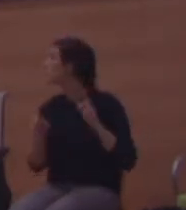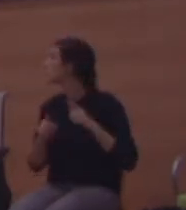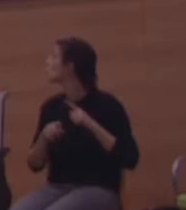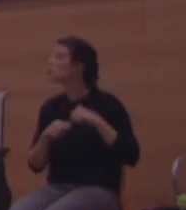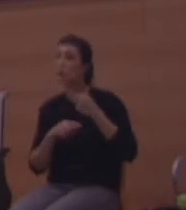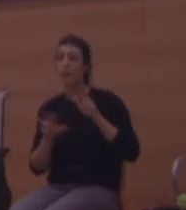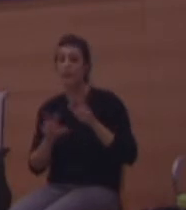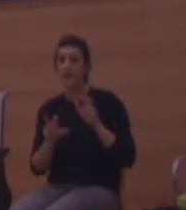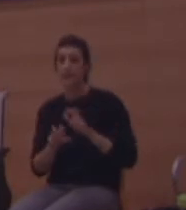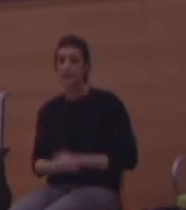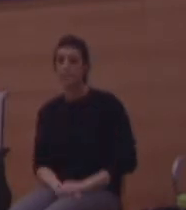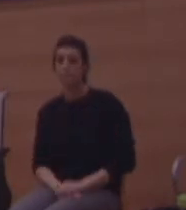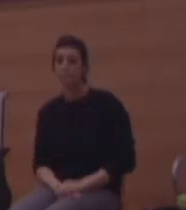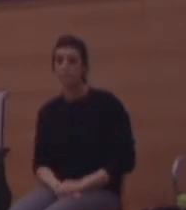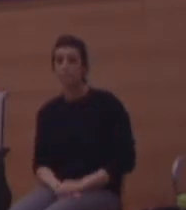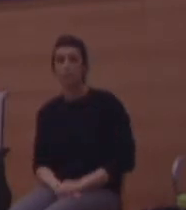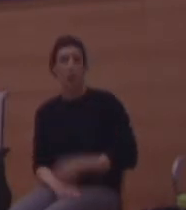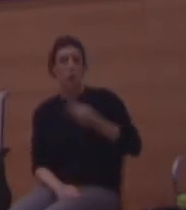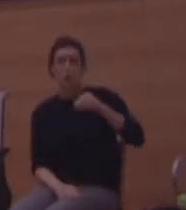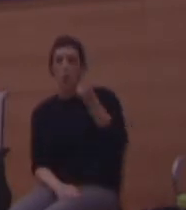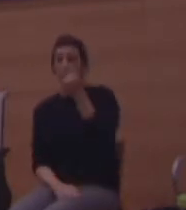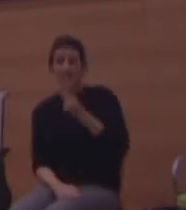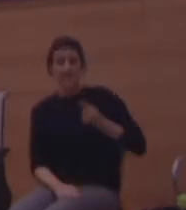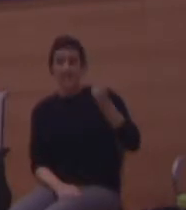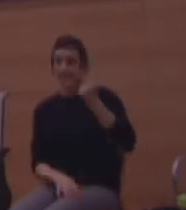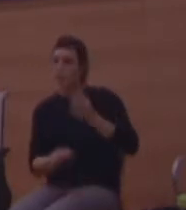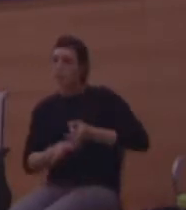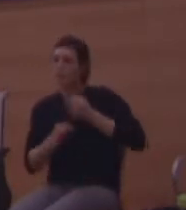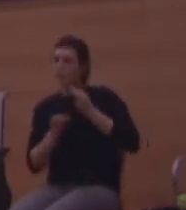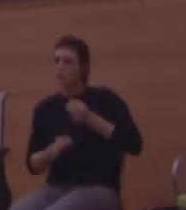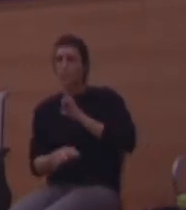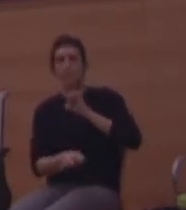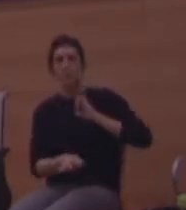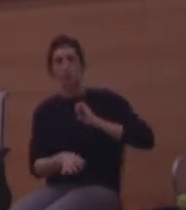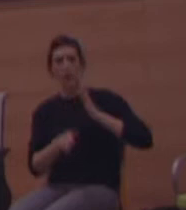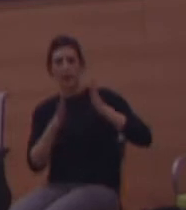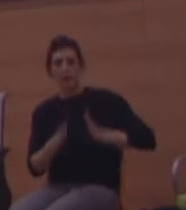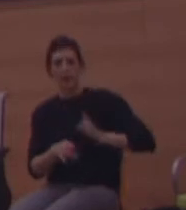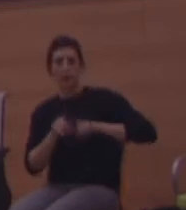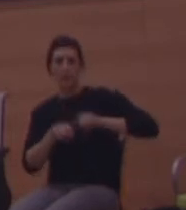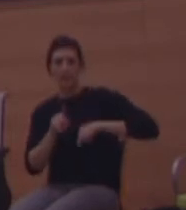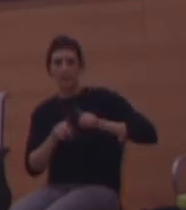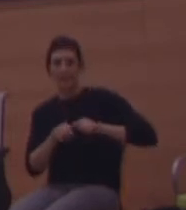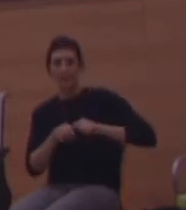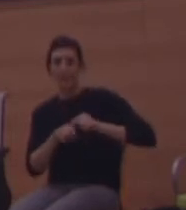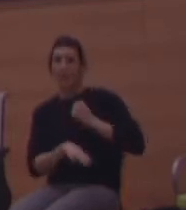El diseño siempre personalizado y siempre sujeto también a modificaciones según el mecanismo de producción de la